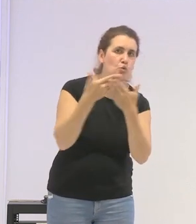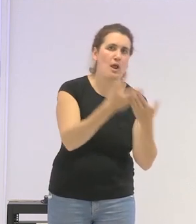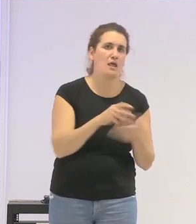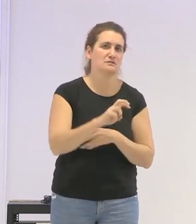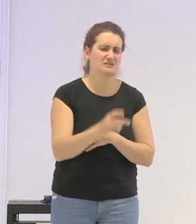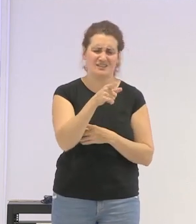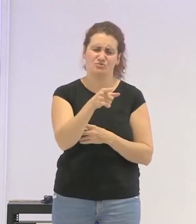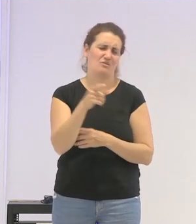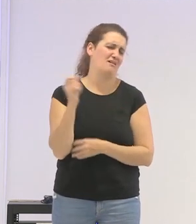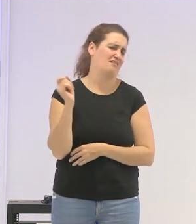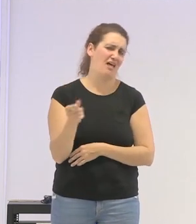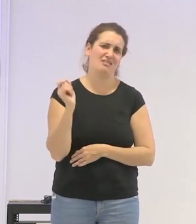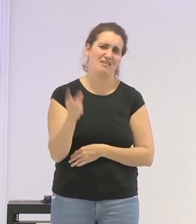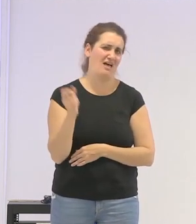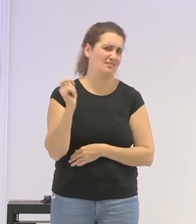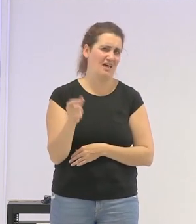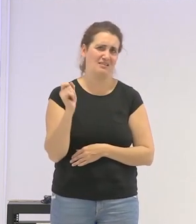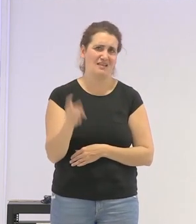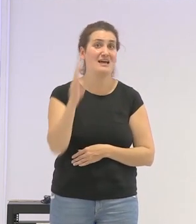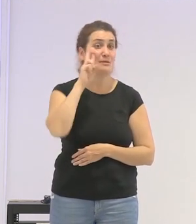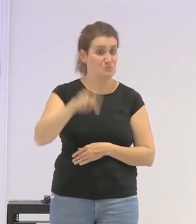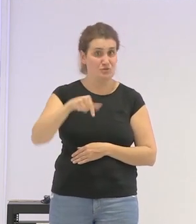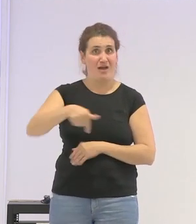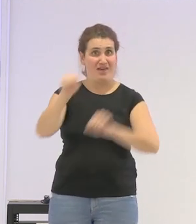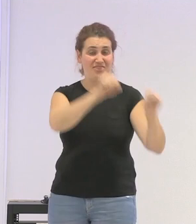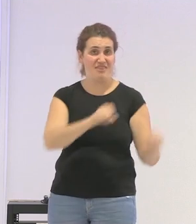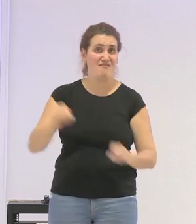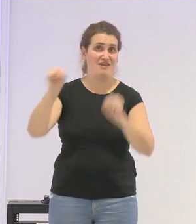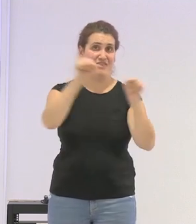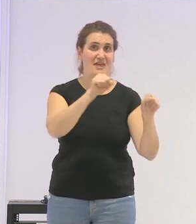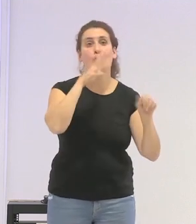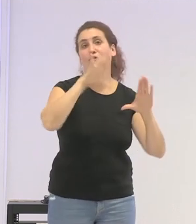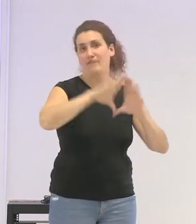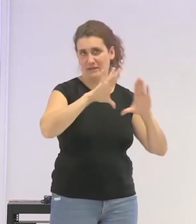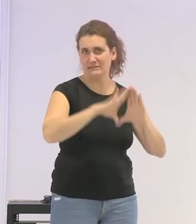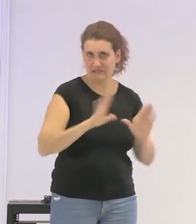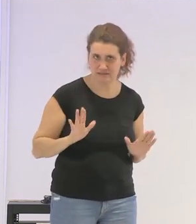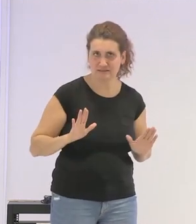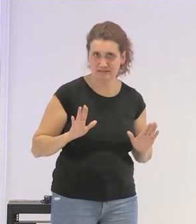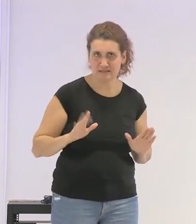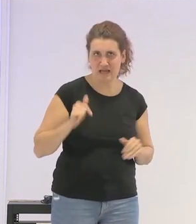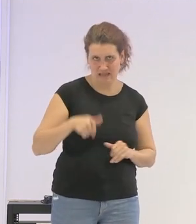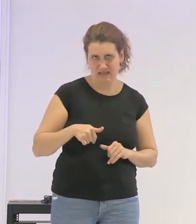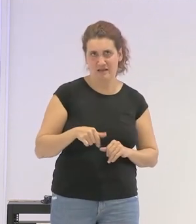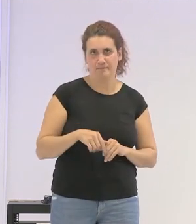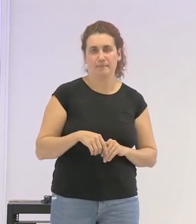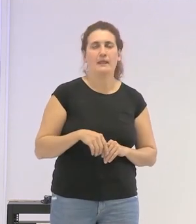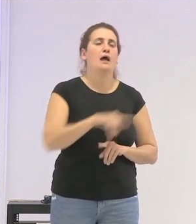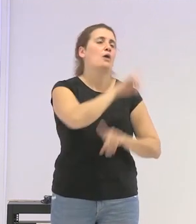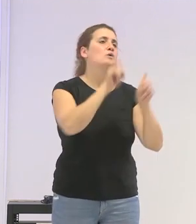y lo hemos visto defender aquí por supuestas feministas, ¿no? Bueno, pues feministas, tampoco vamos a